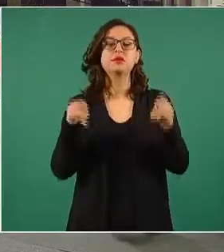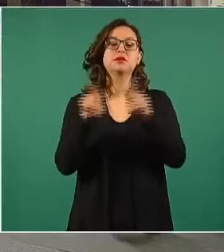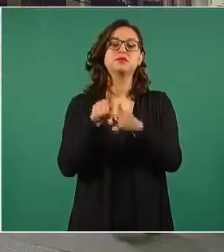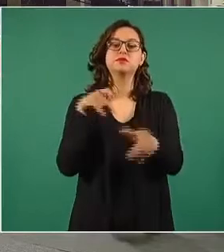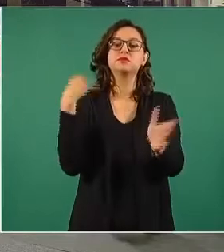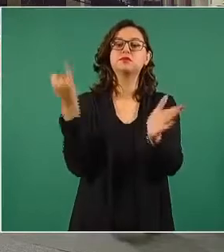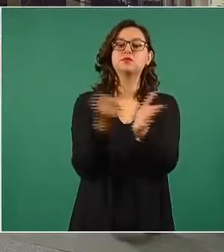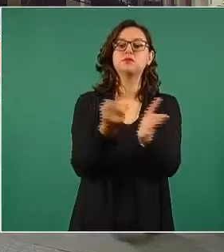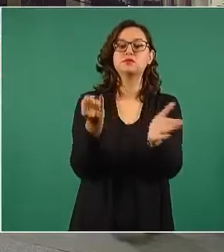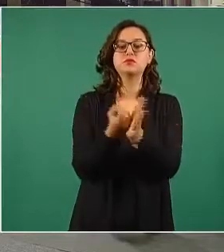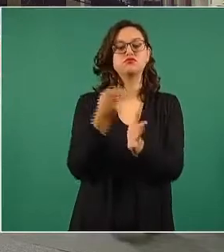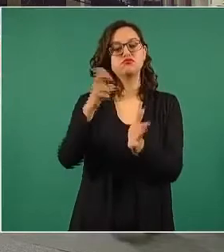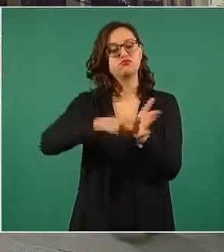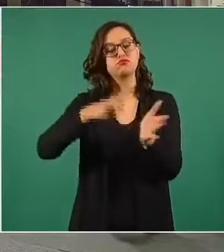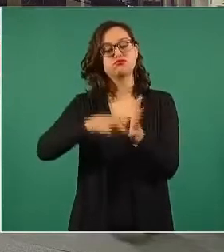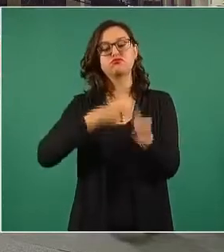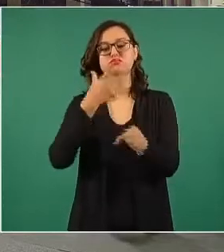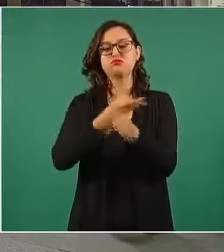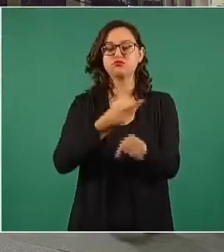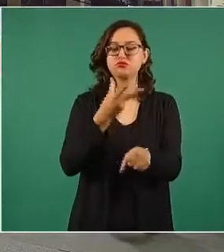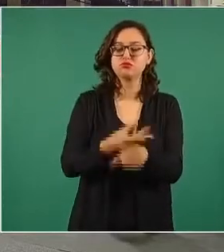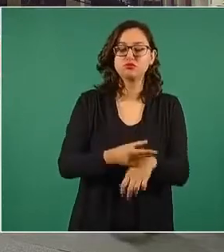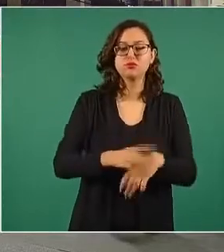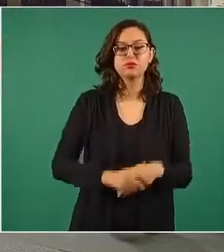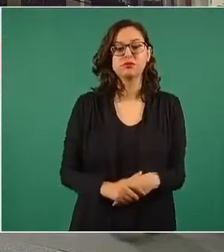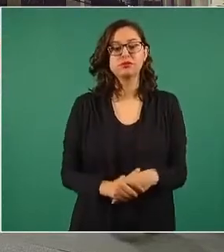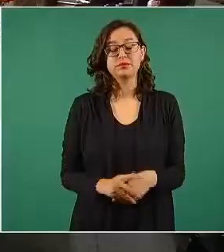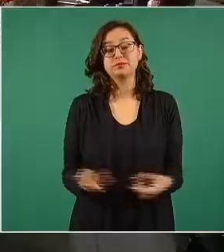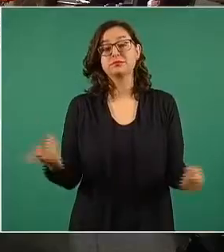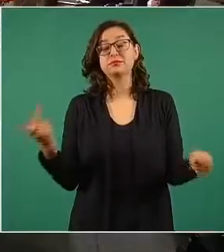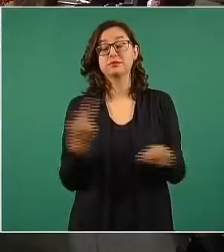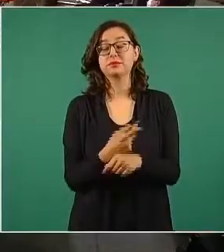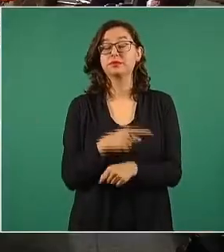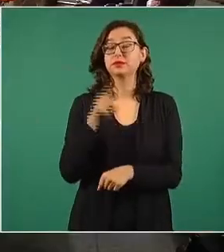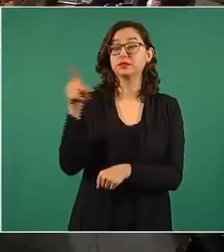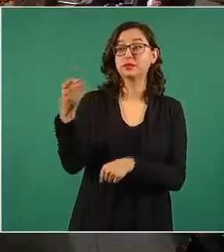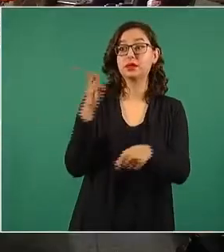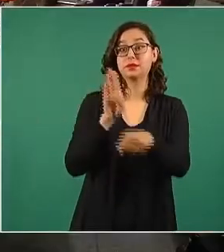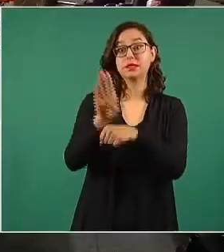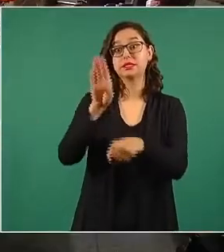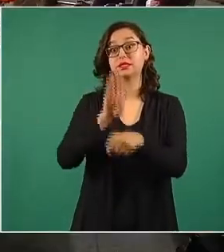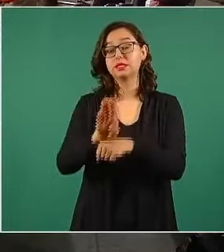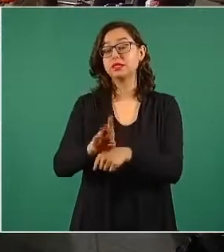de que pues lo mismo le recomendaron a Brasil y